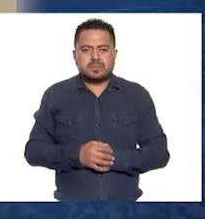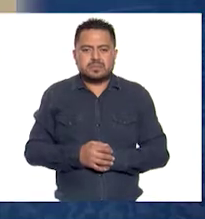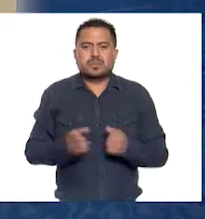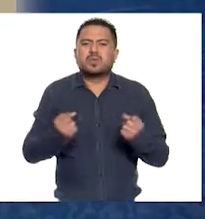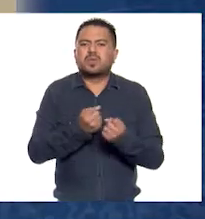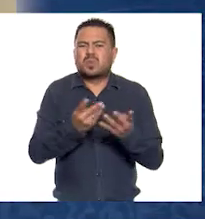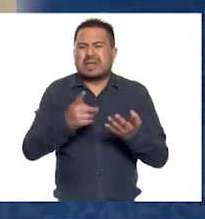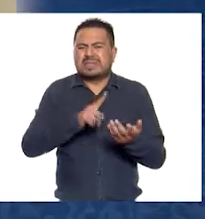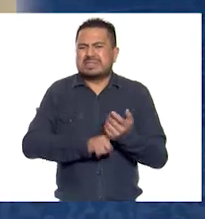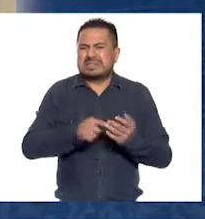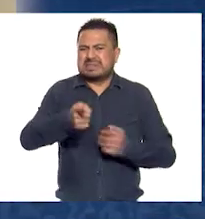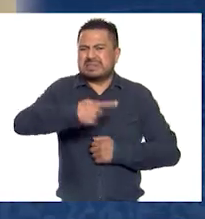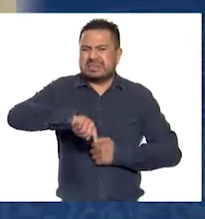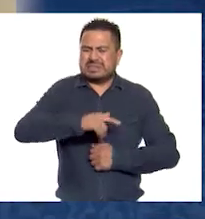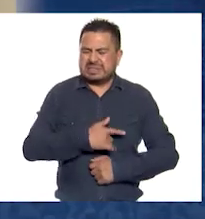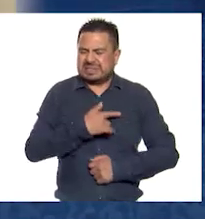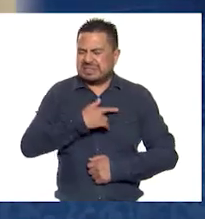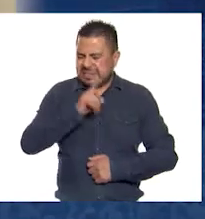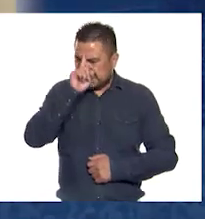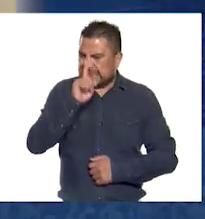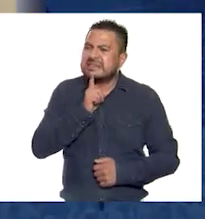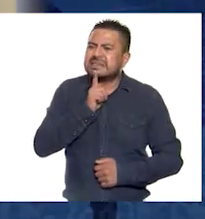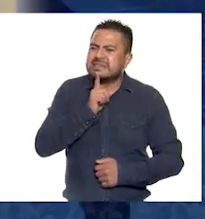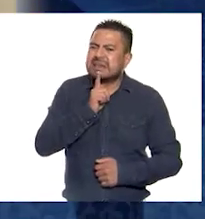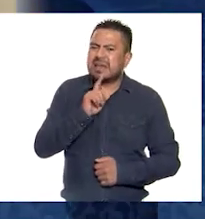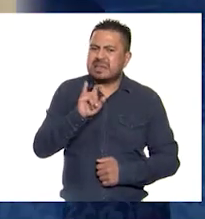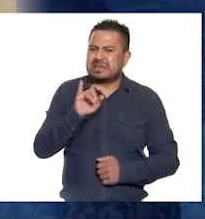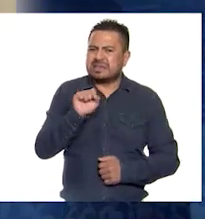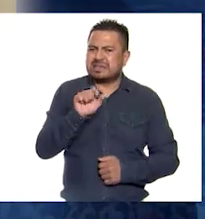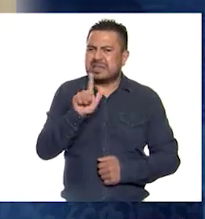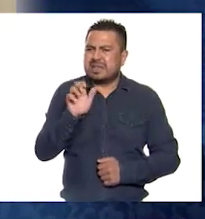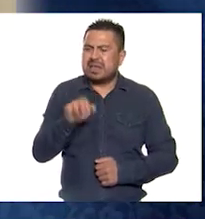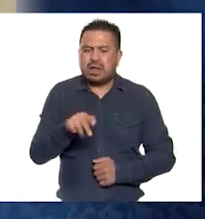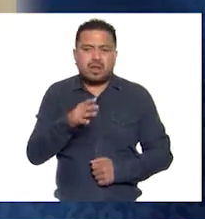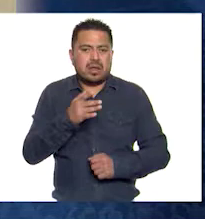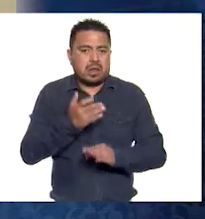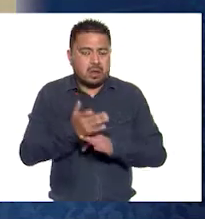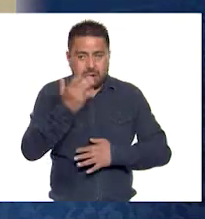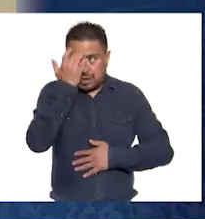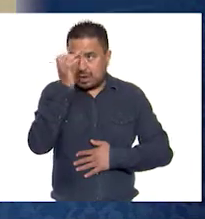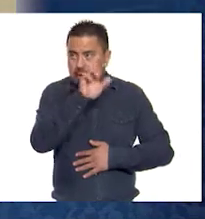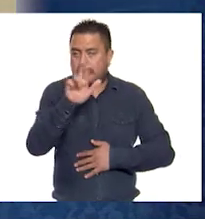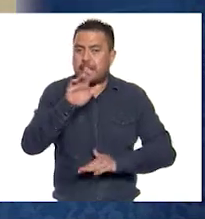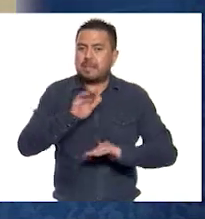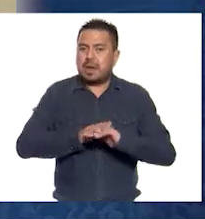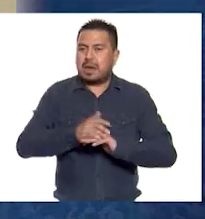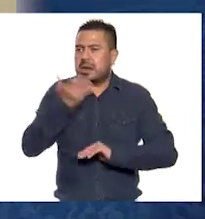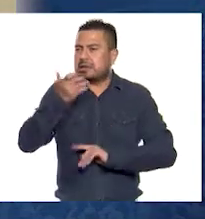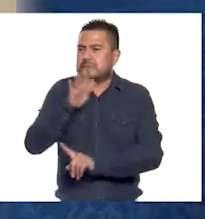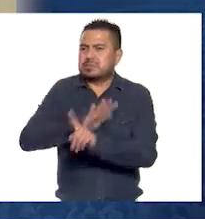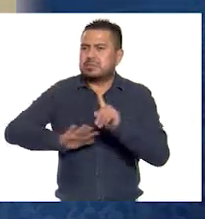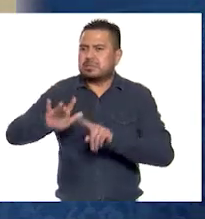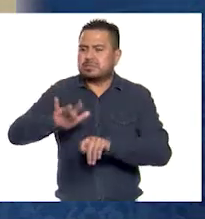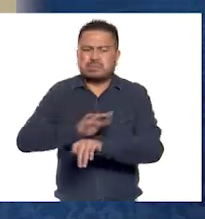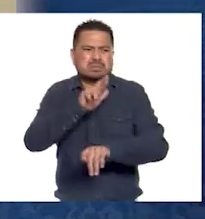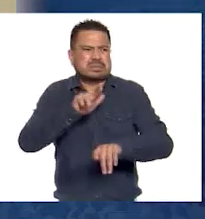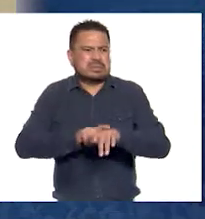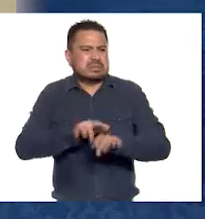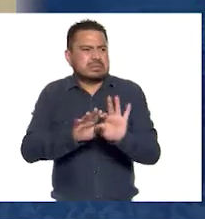¿Cuántos prejuicios y estigmas tenemos del Islam? A quien reconocemos más bien por el carácter